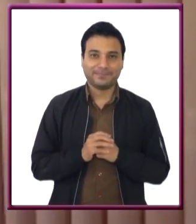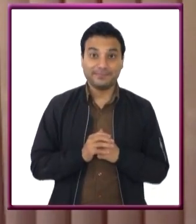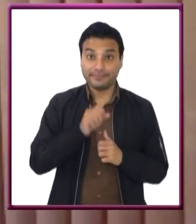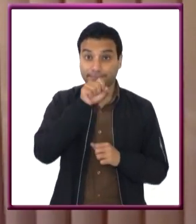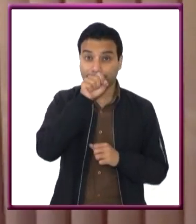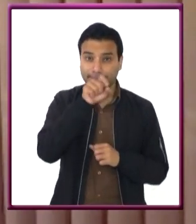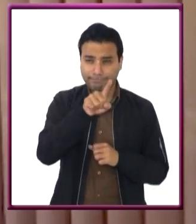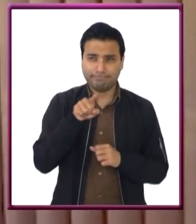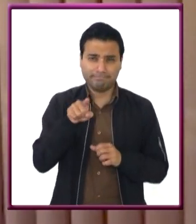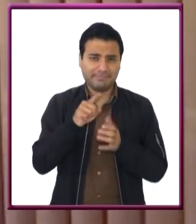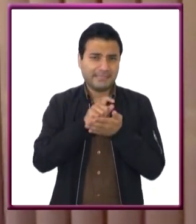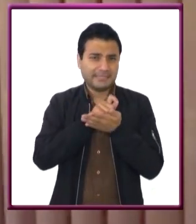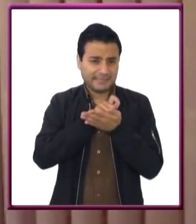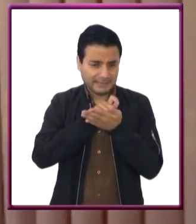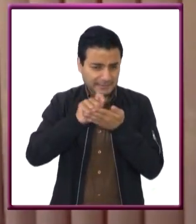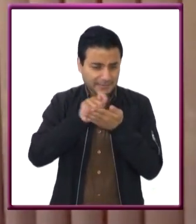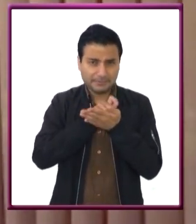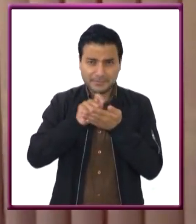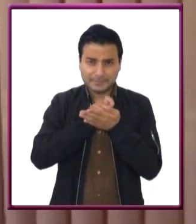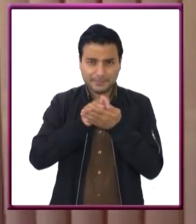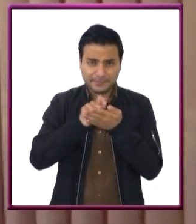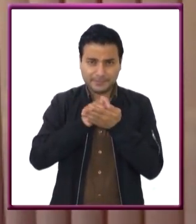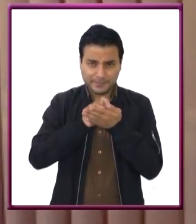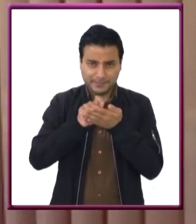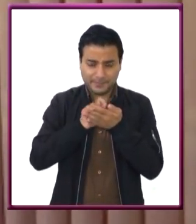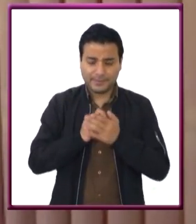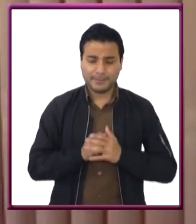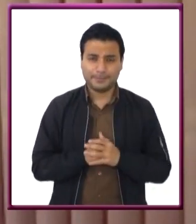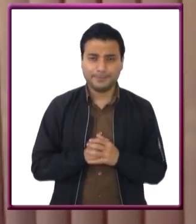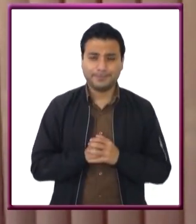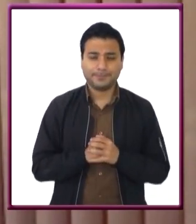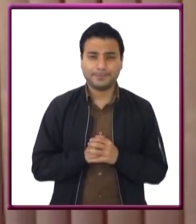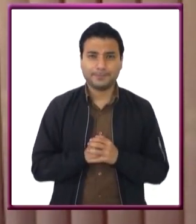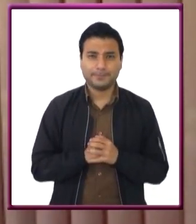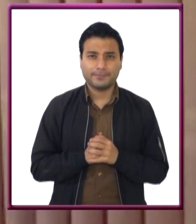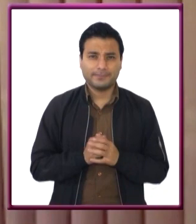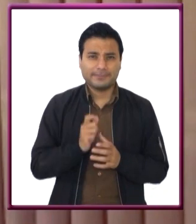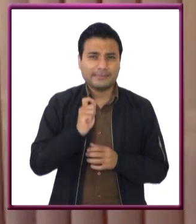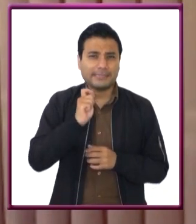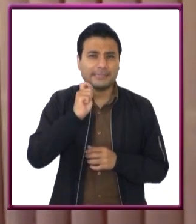es que tuvo la idea de escribir